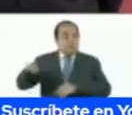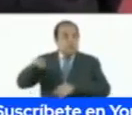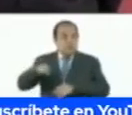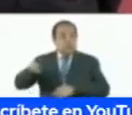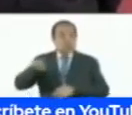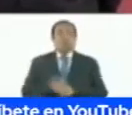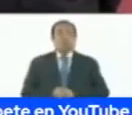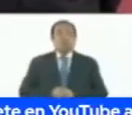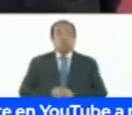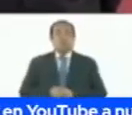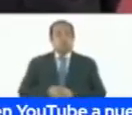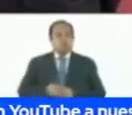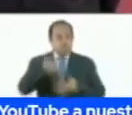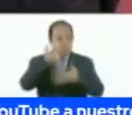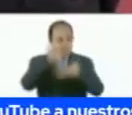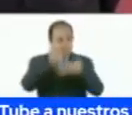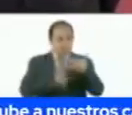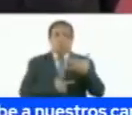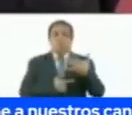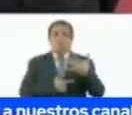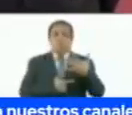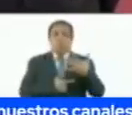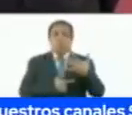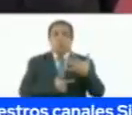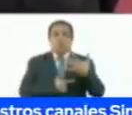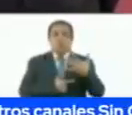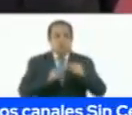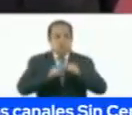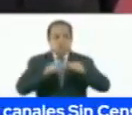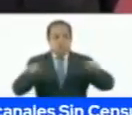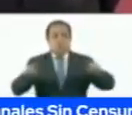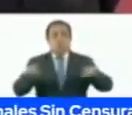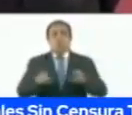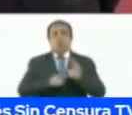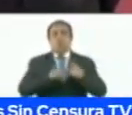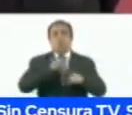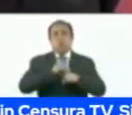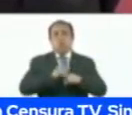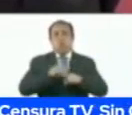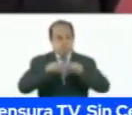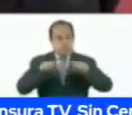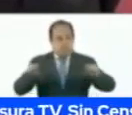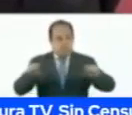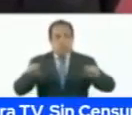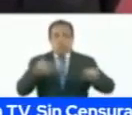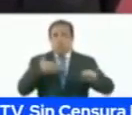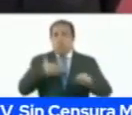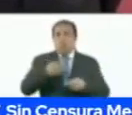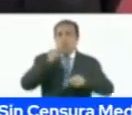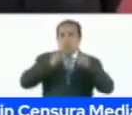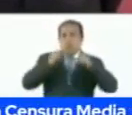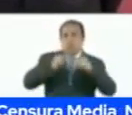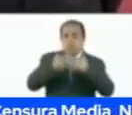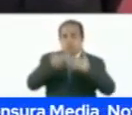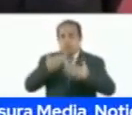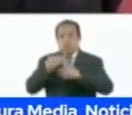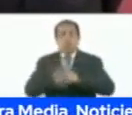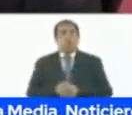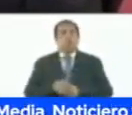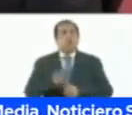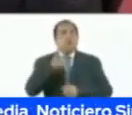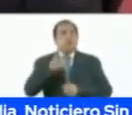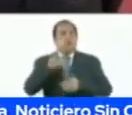ellos ponen una línea y esa línea estaba puesta porque en ese momento había una negociación. Entonces, ese